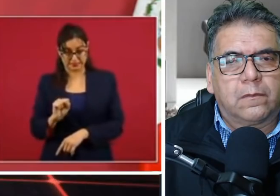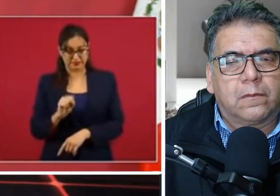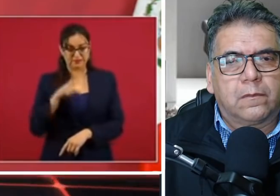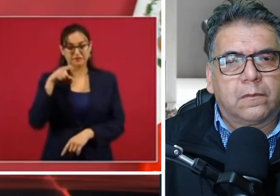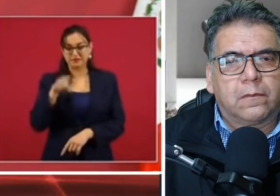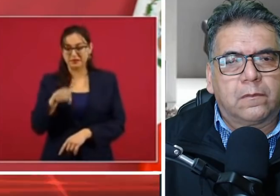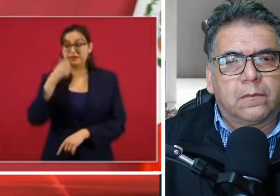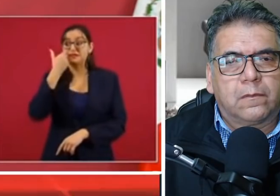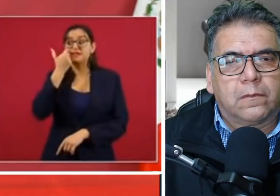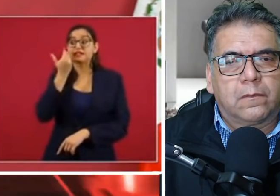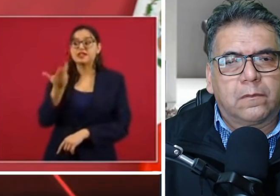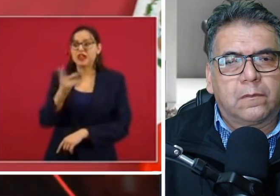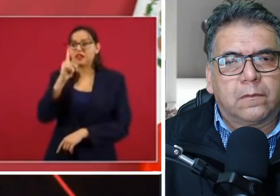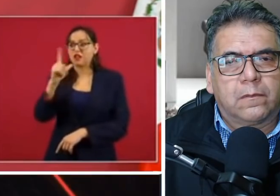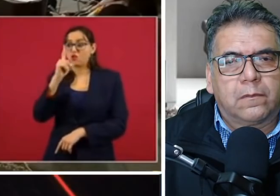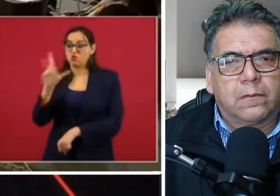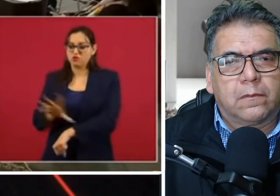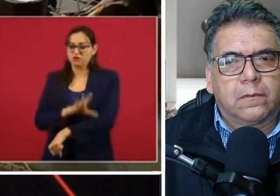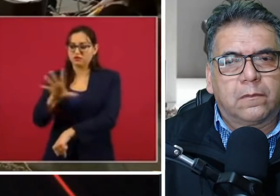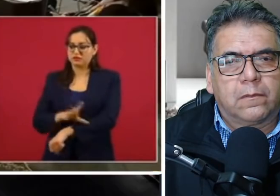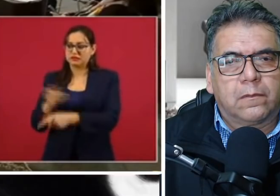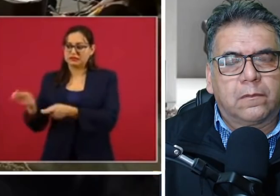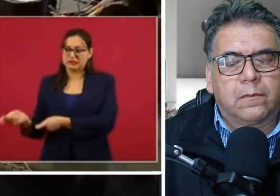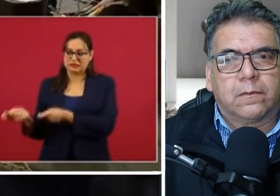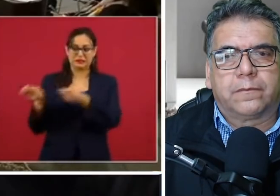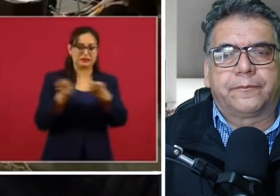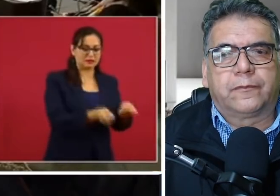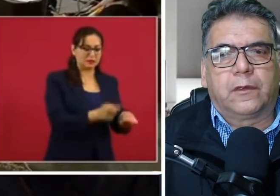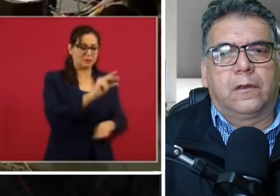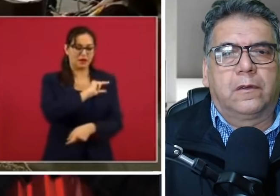Durante el gobierno de Salinas, en